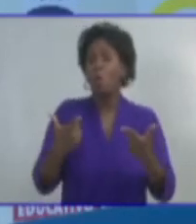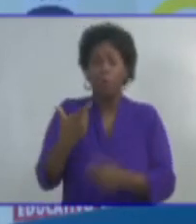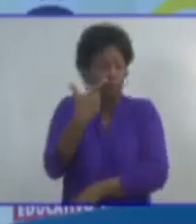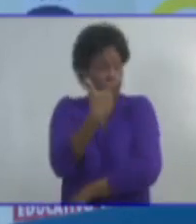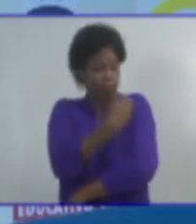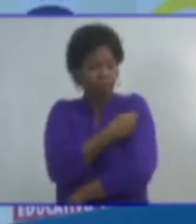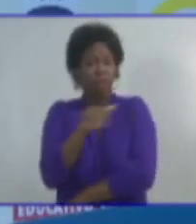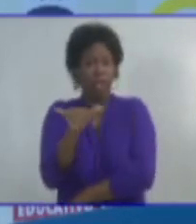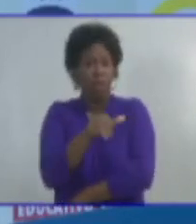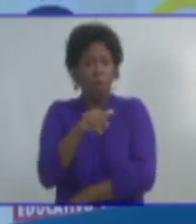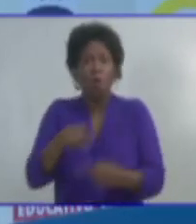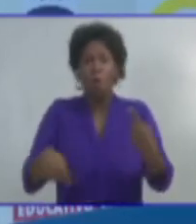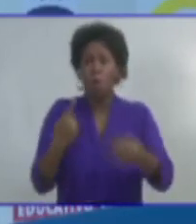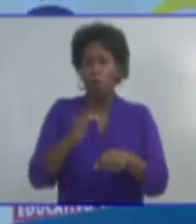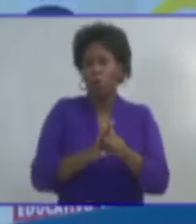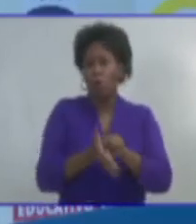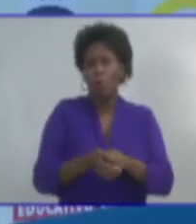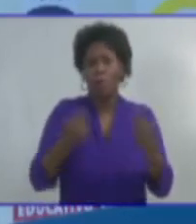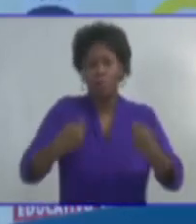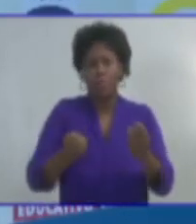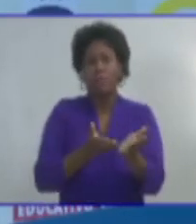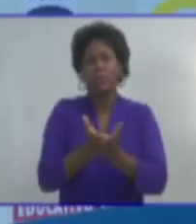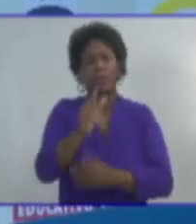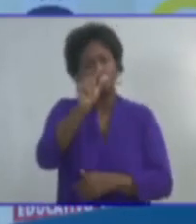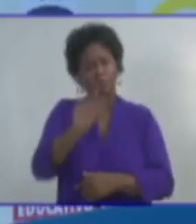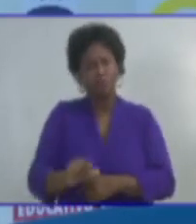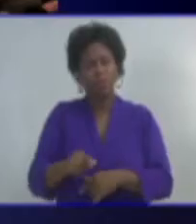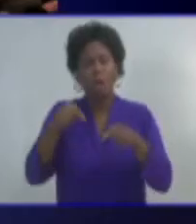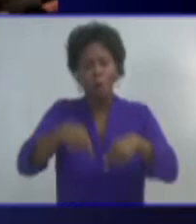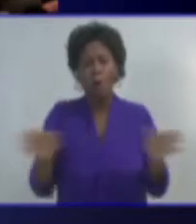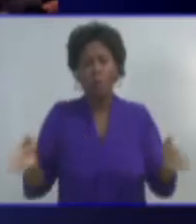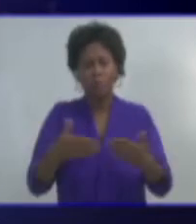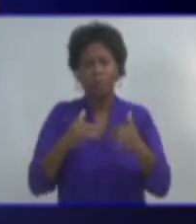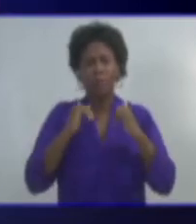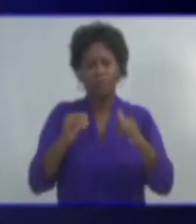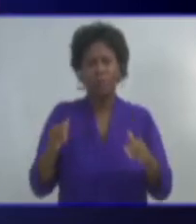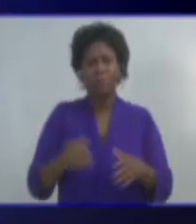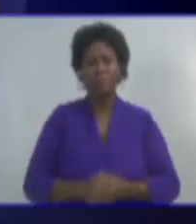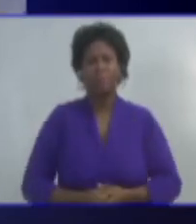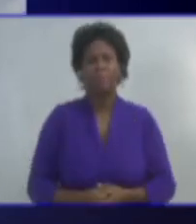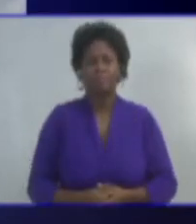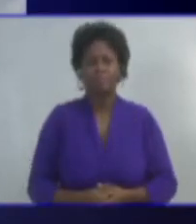vacunación contra la COVID. Hasta aquí la información del día de hoy.